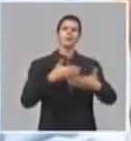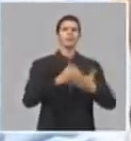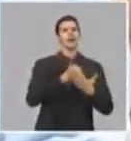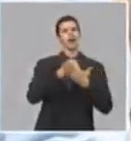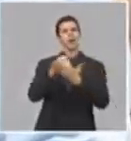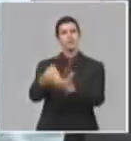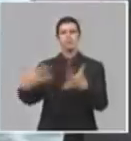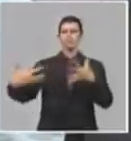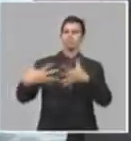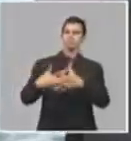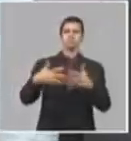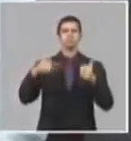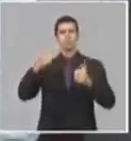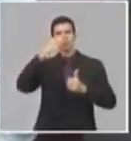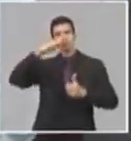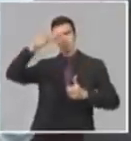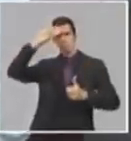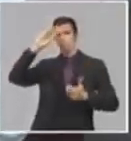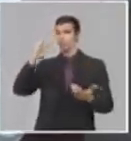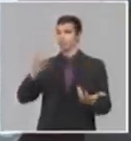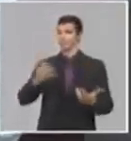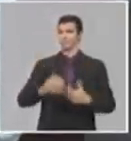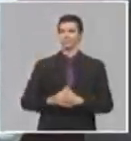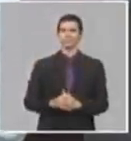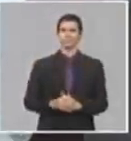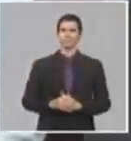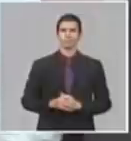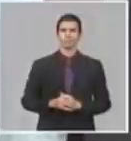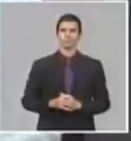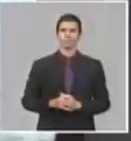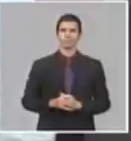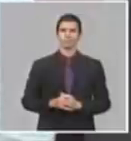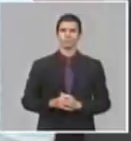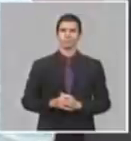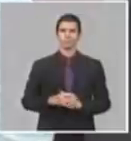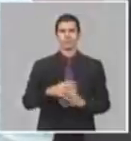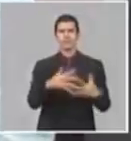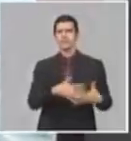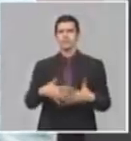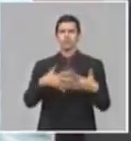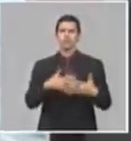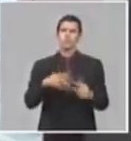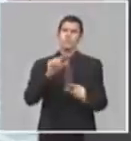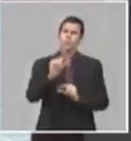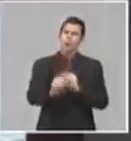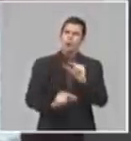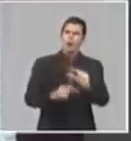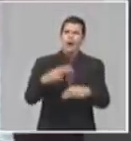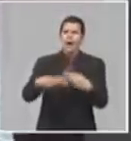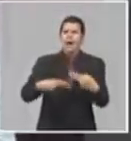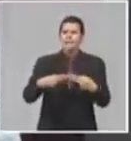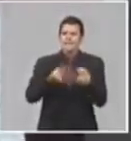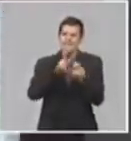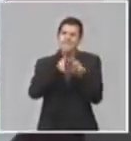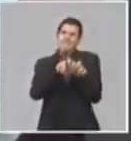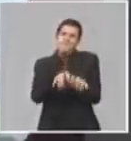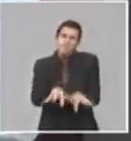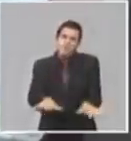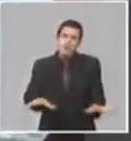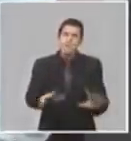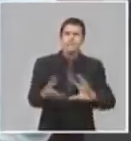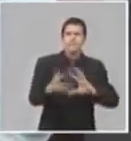los permanentes intentos de crear condiciones para un estallido social y los intentos de promover posiciones políticas